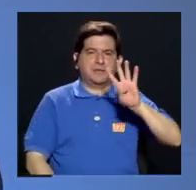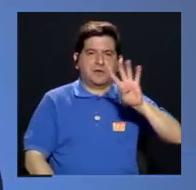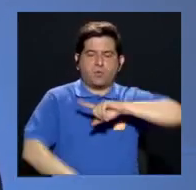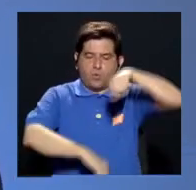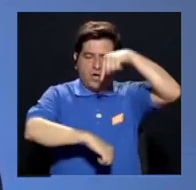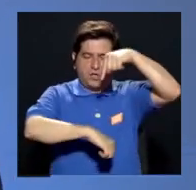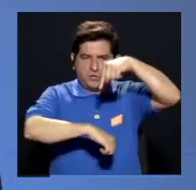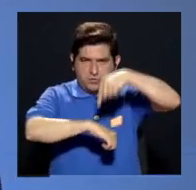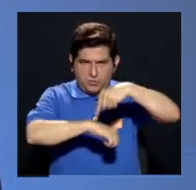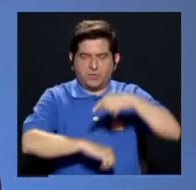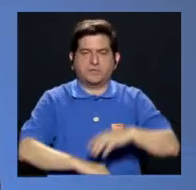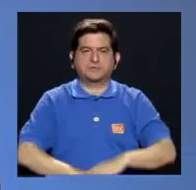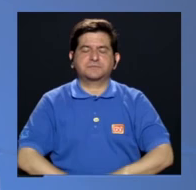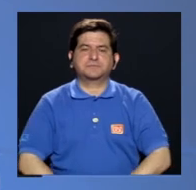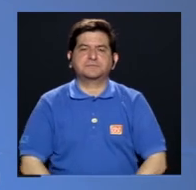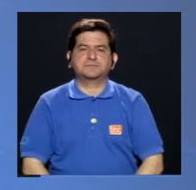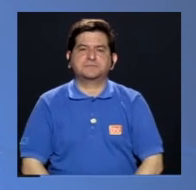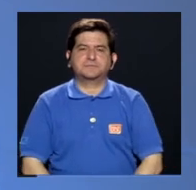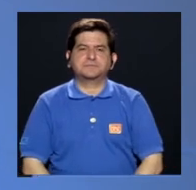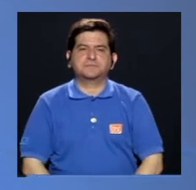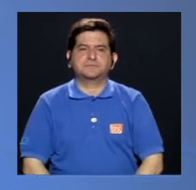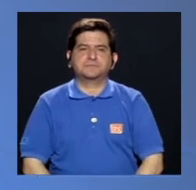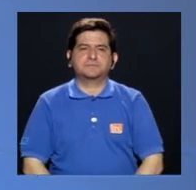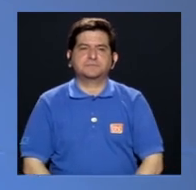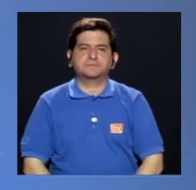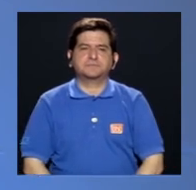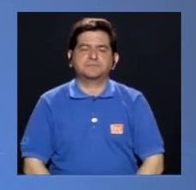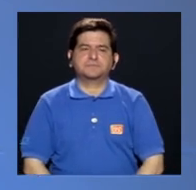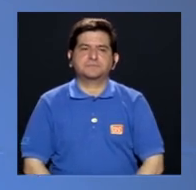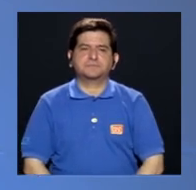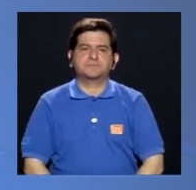24 horas al día.